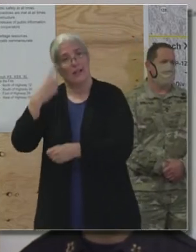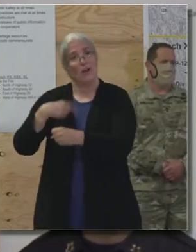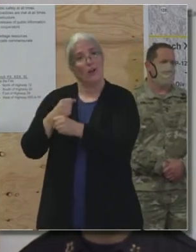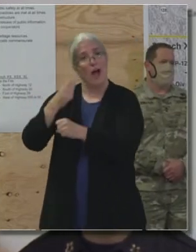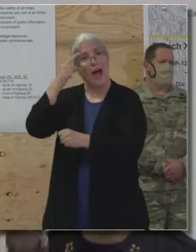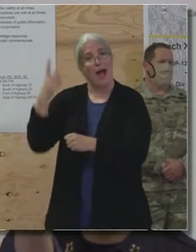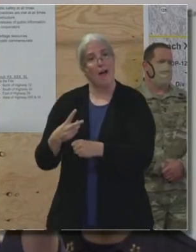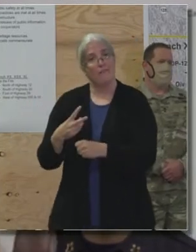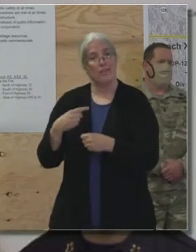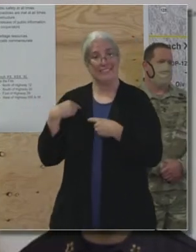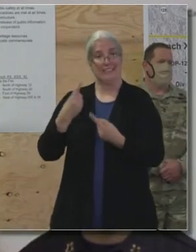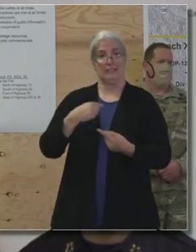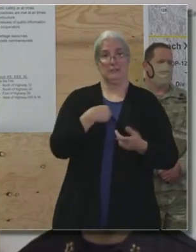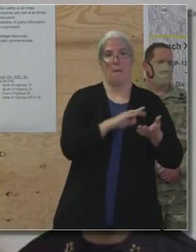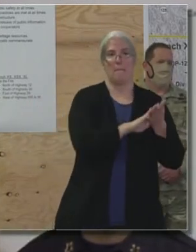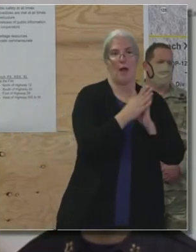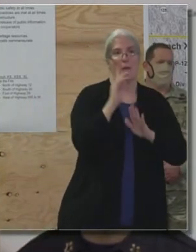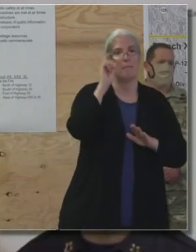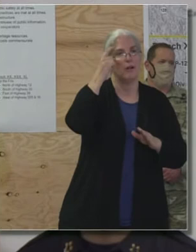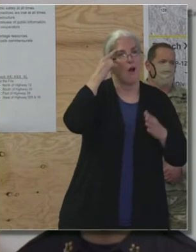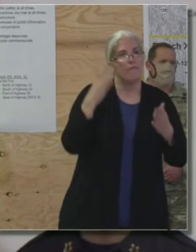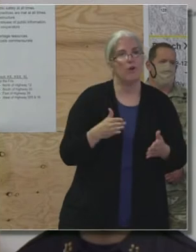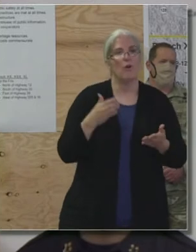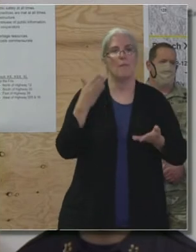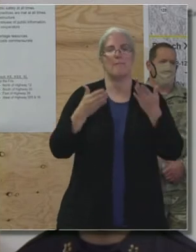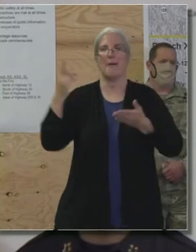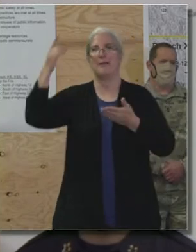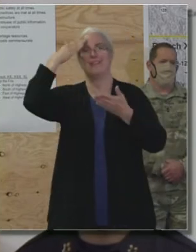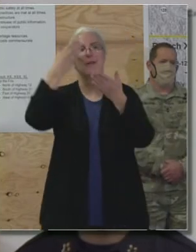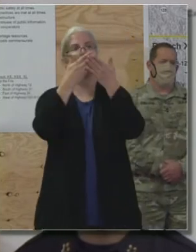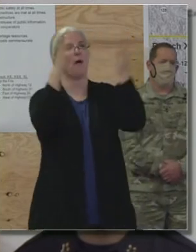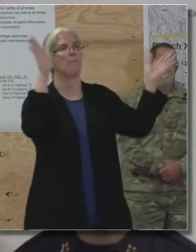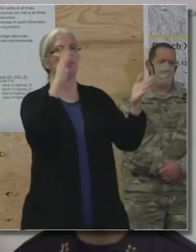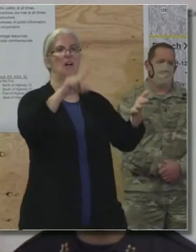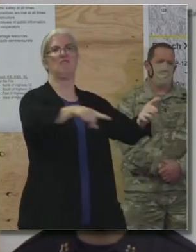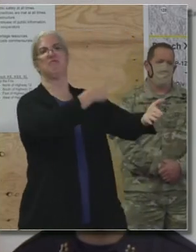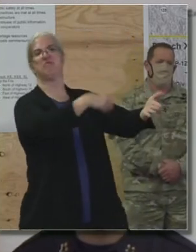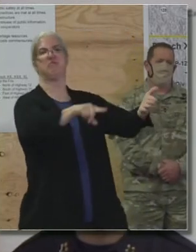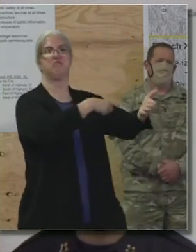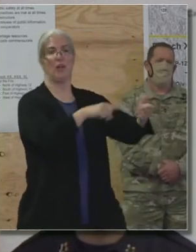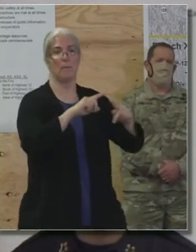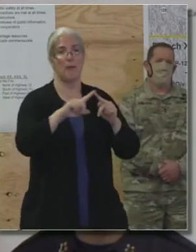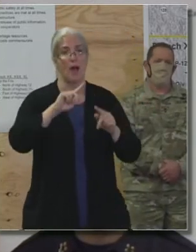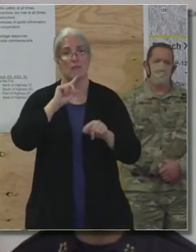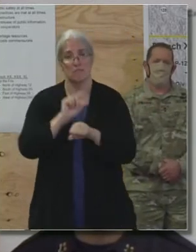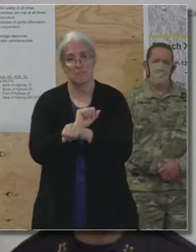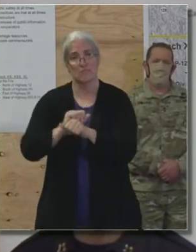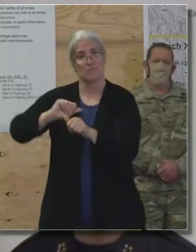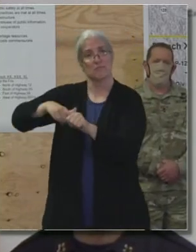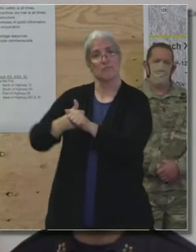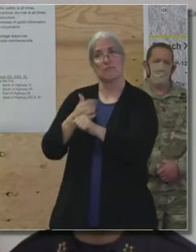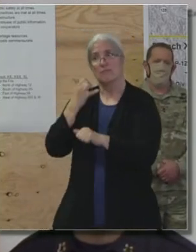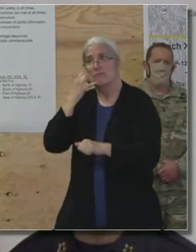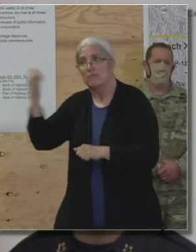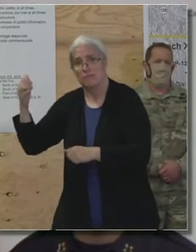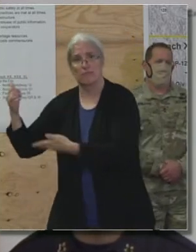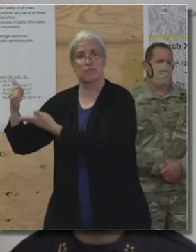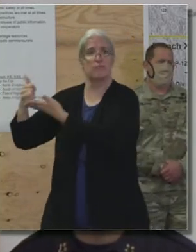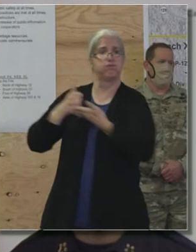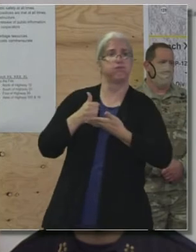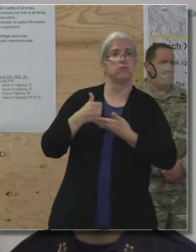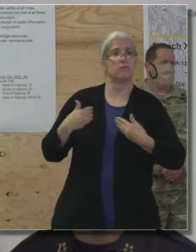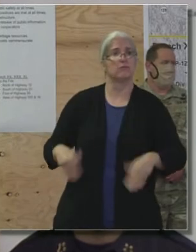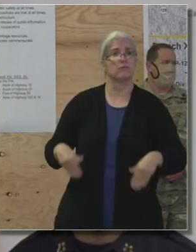gobernador con estos incendios de maleza seca hizo declaraciones públicas pero el trabajo directo ha sido